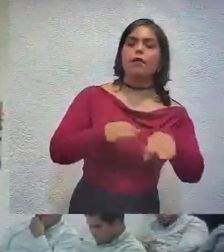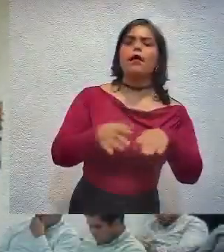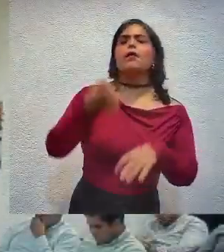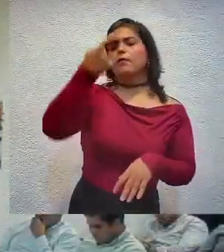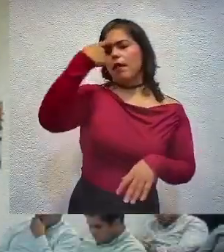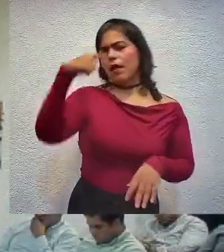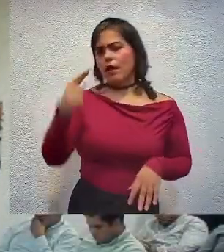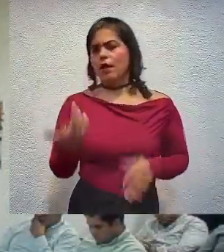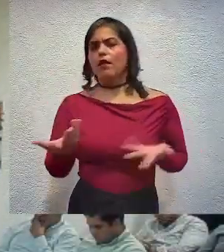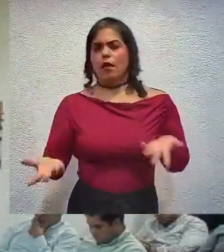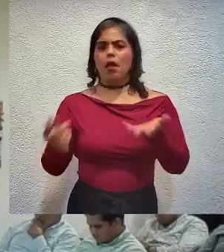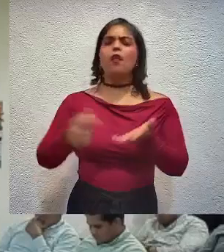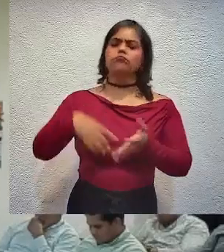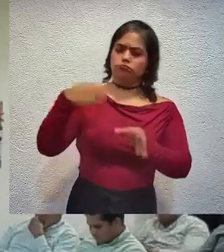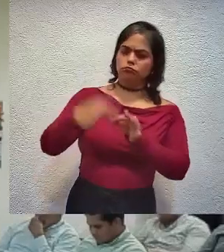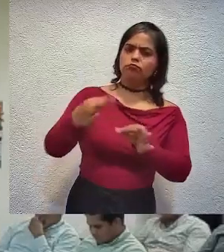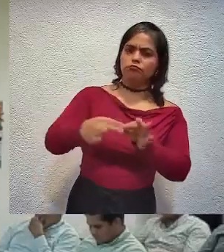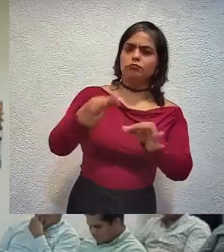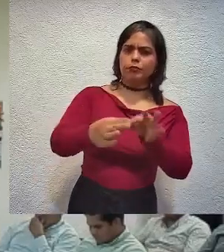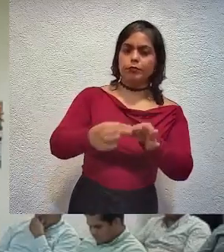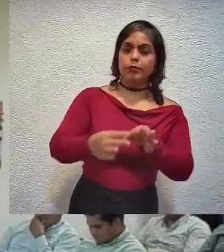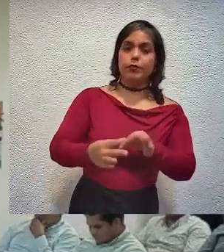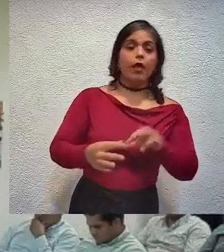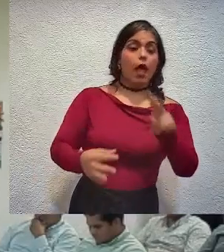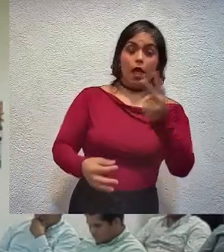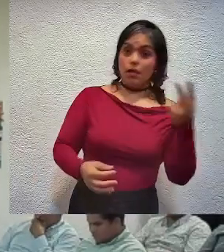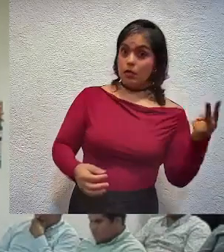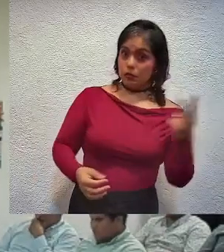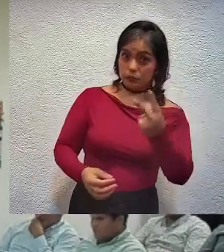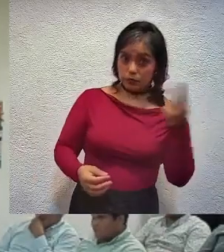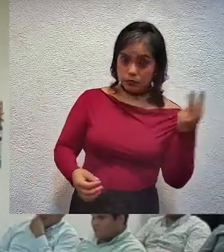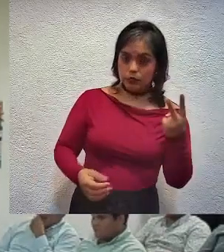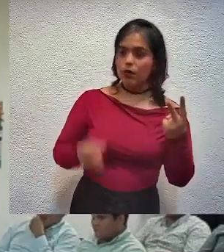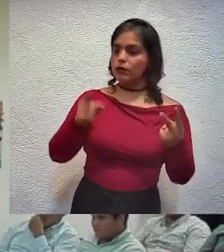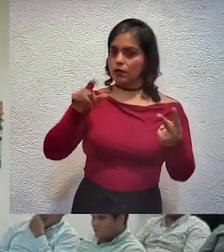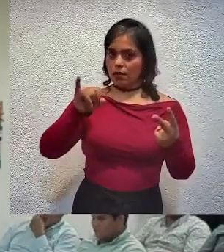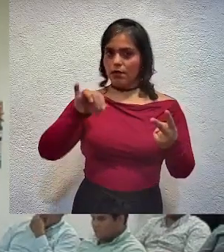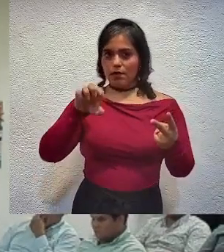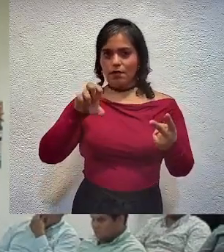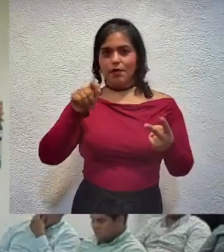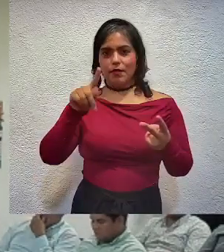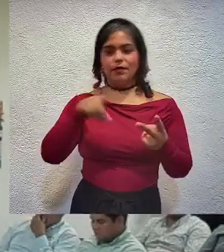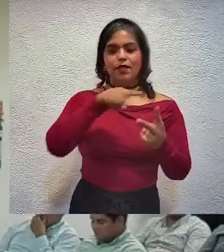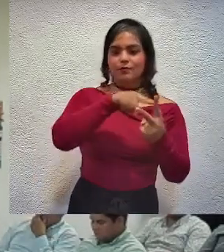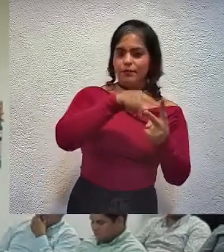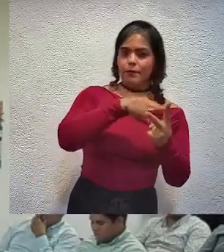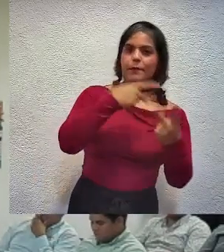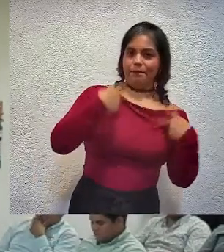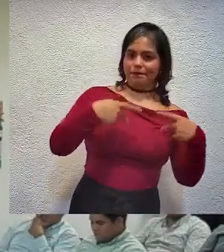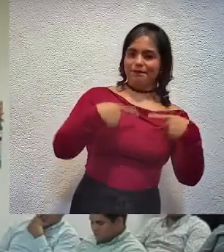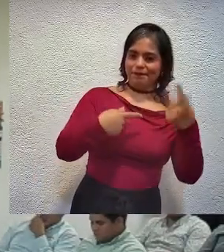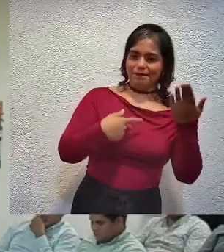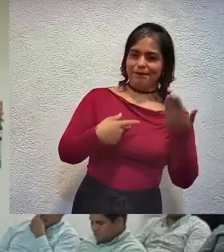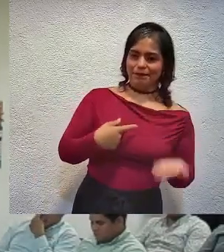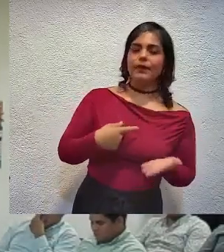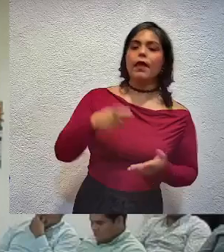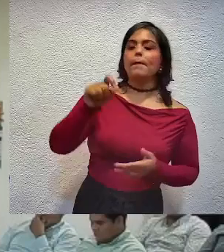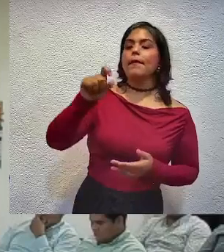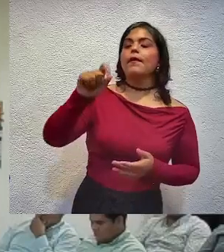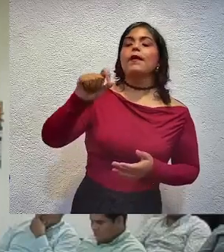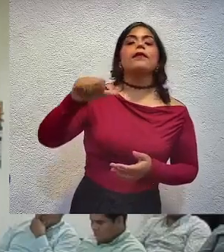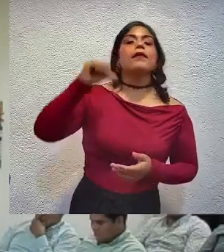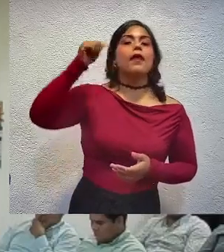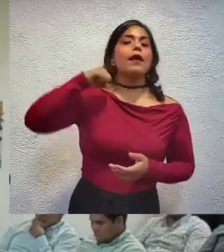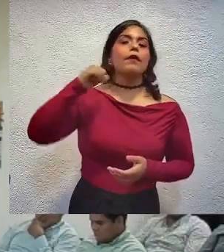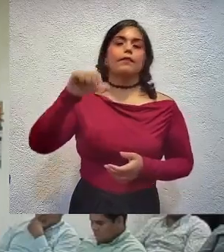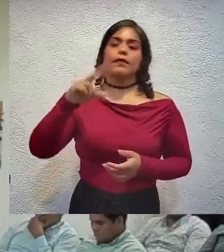supletoria, mismos que ratificaron ante la presencia judicial de la magistratura ponente el 20 de abril del presente año. De modo